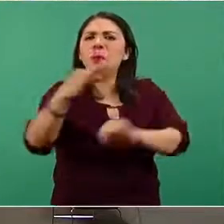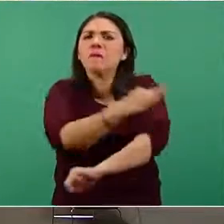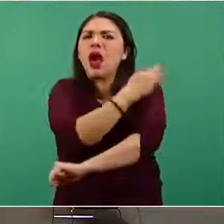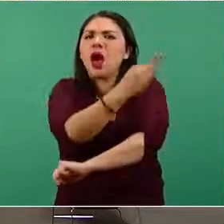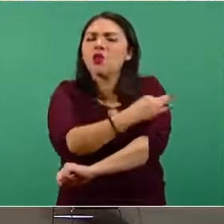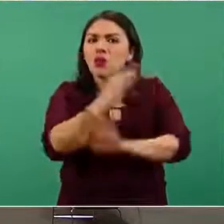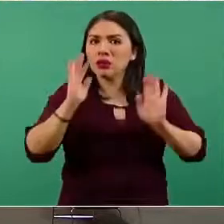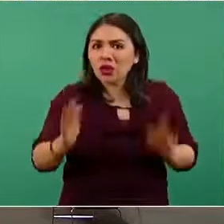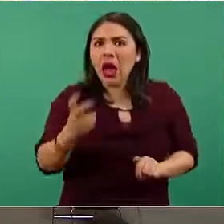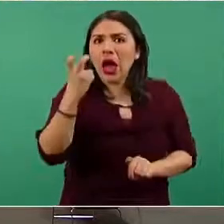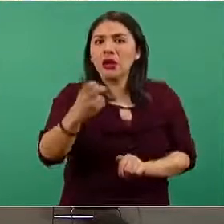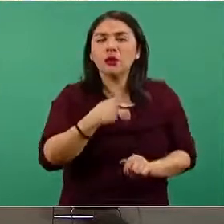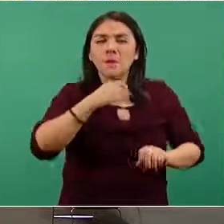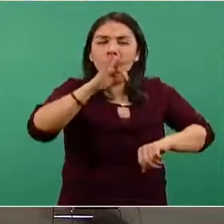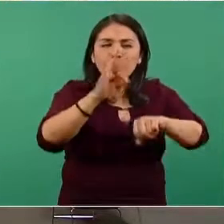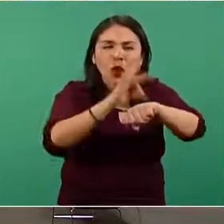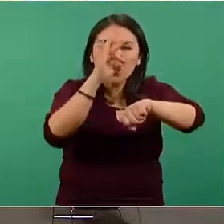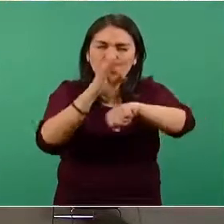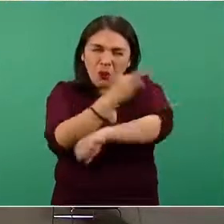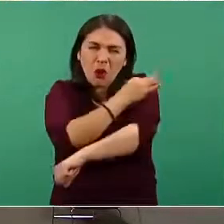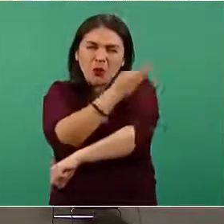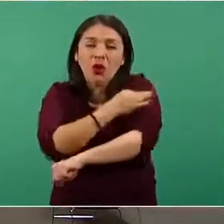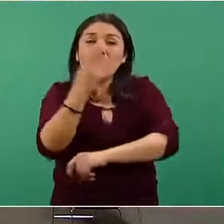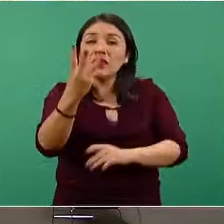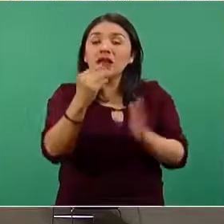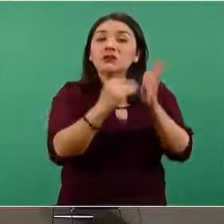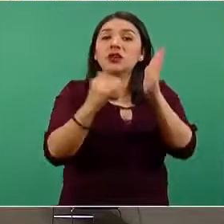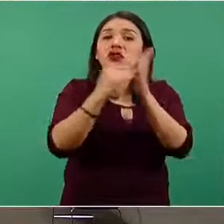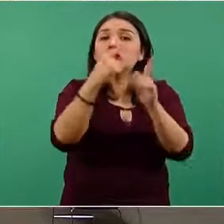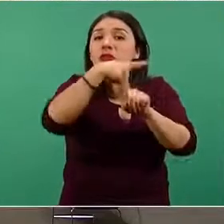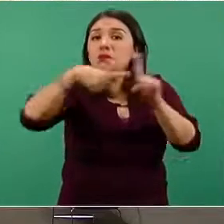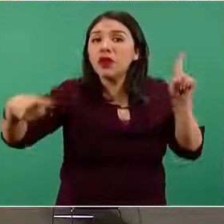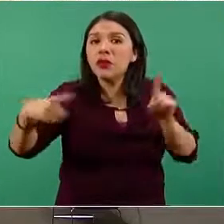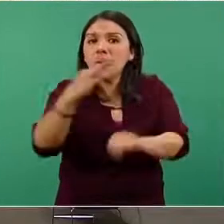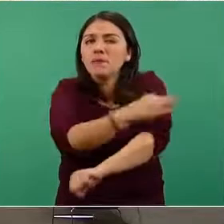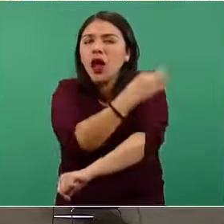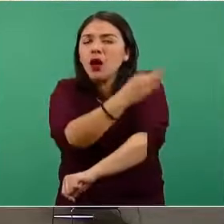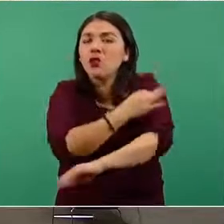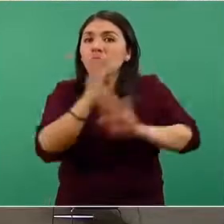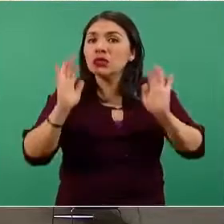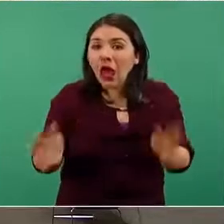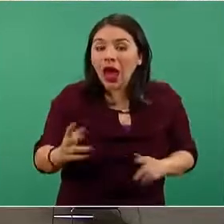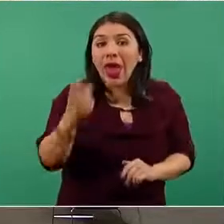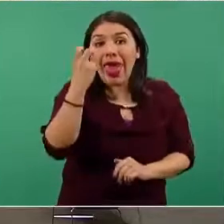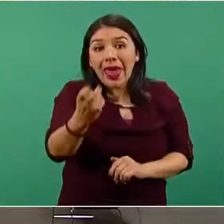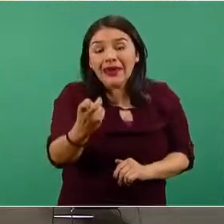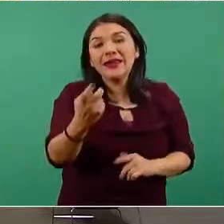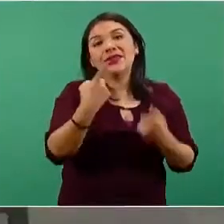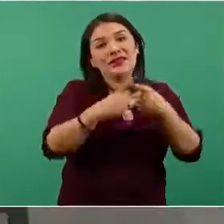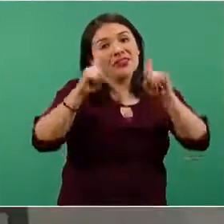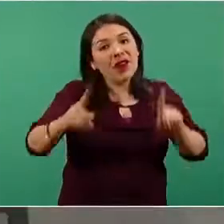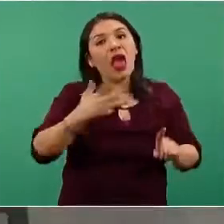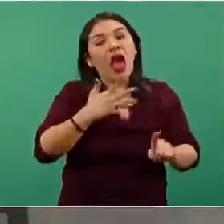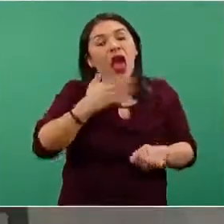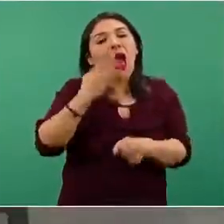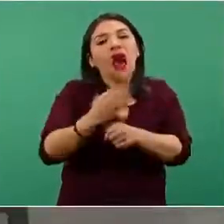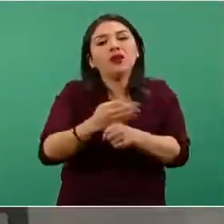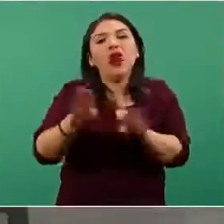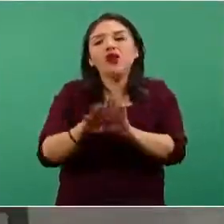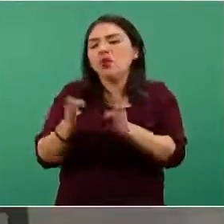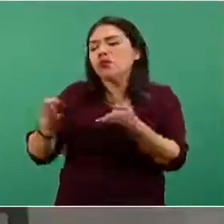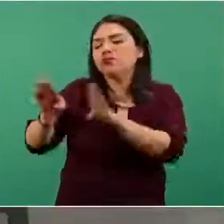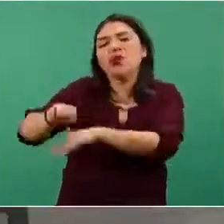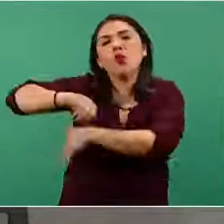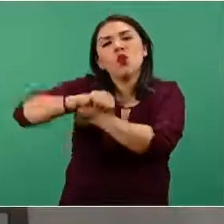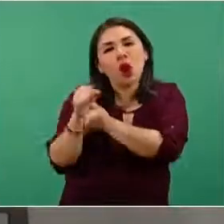vacunas, hemos puesto 3 millones de vacunas. Entonces, la diferencia son las que están justamente en tránsito.